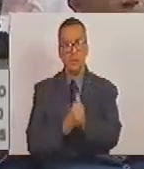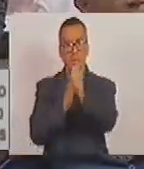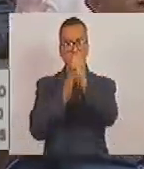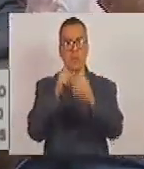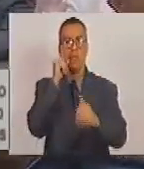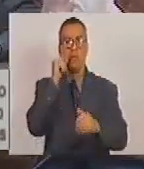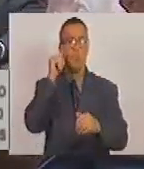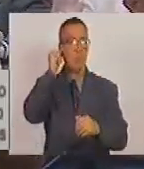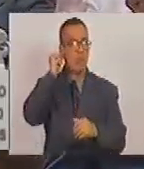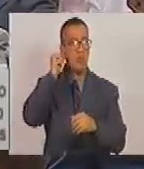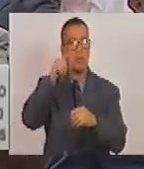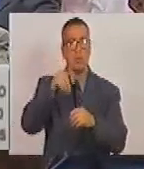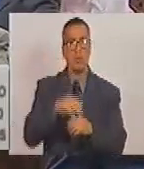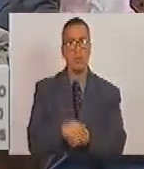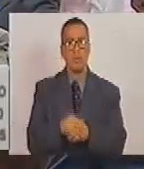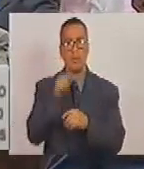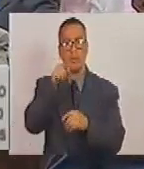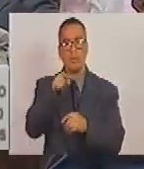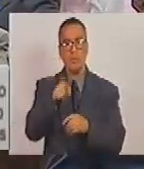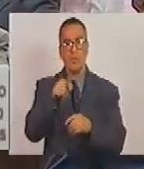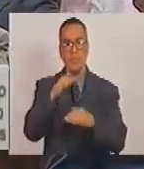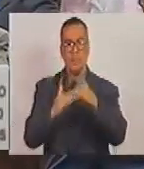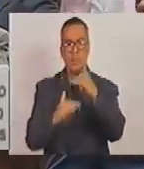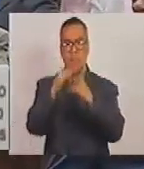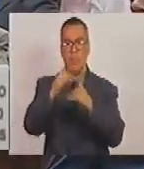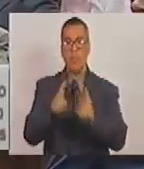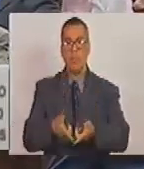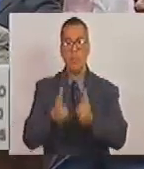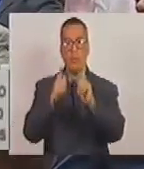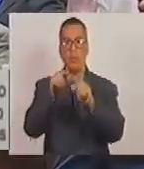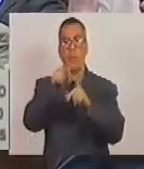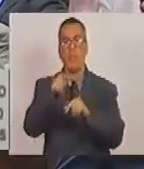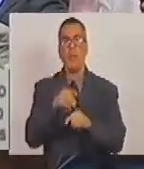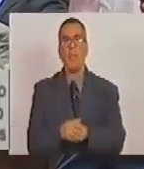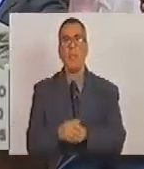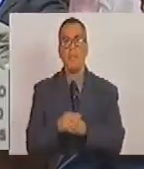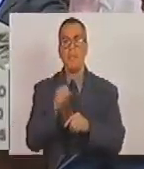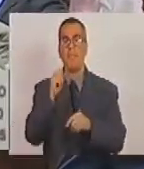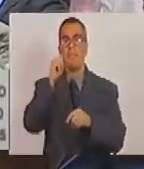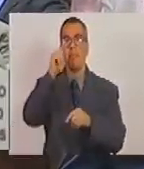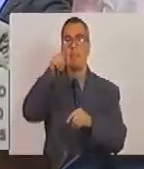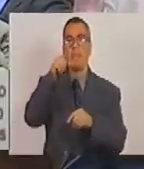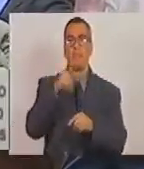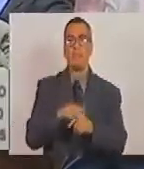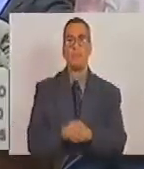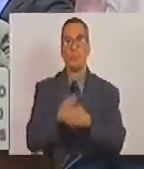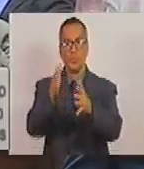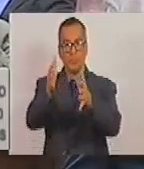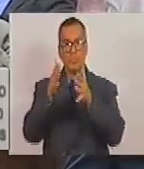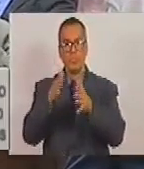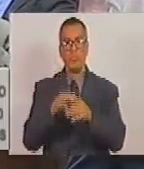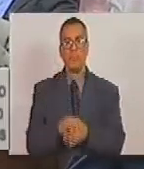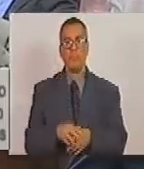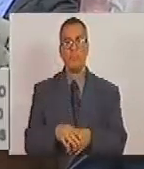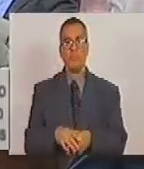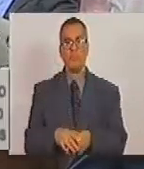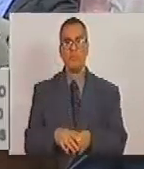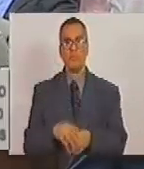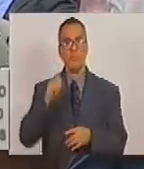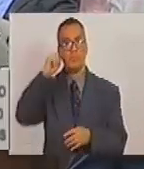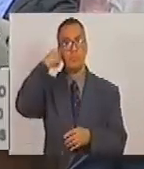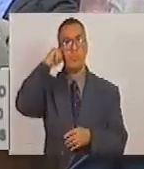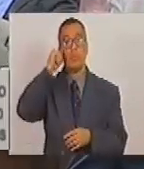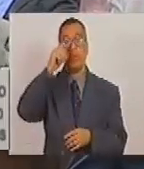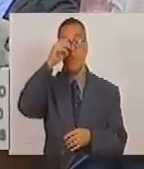de hombres y mujeres de este nivel permitieron esa brillante victoria.